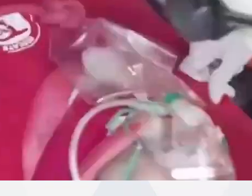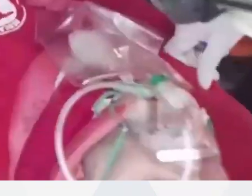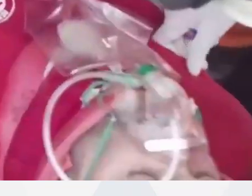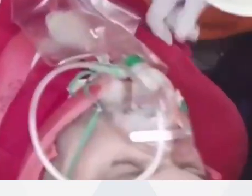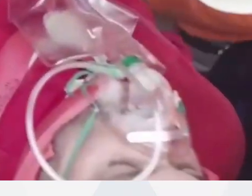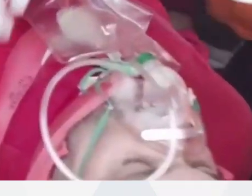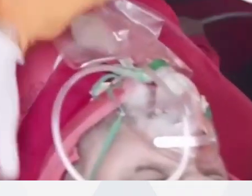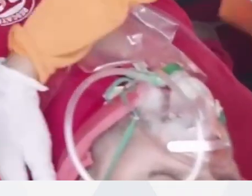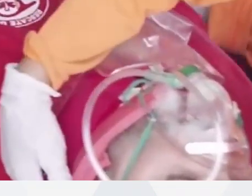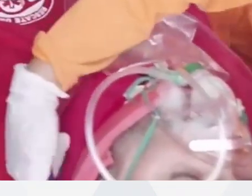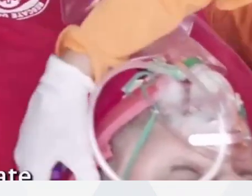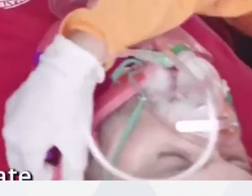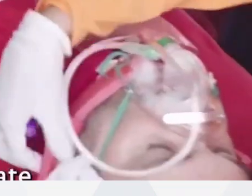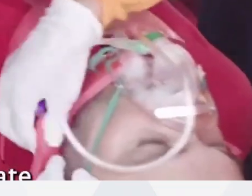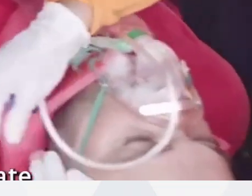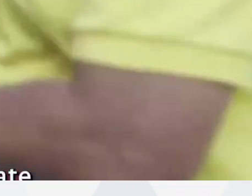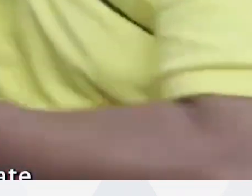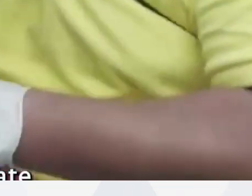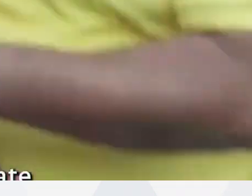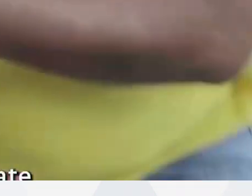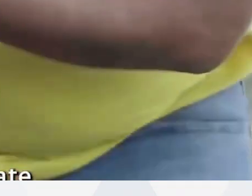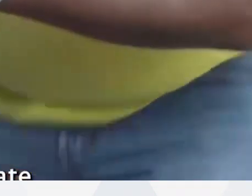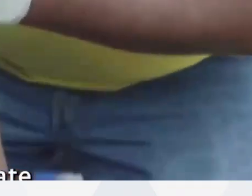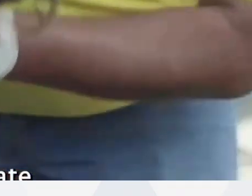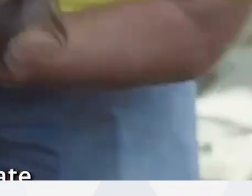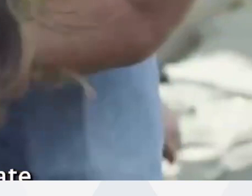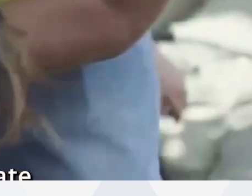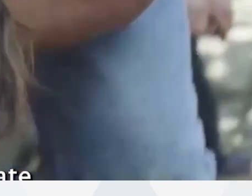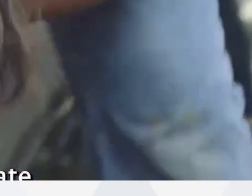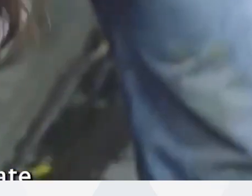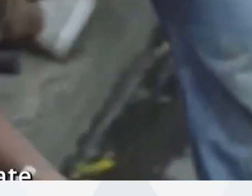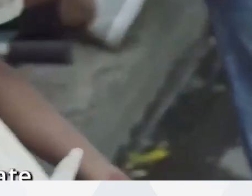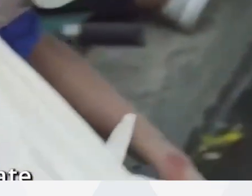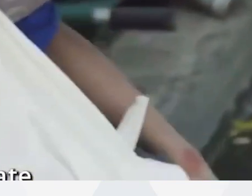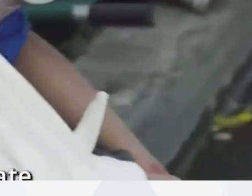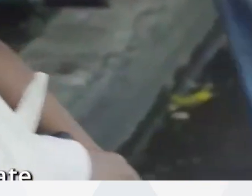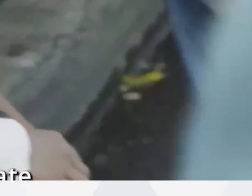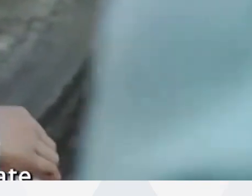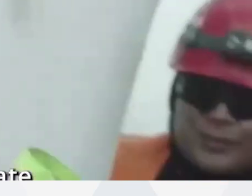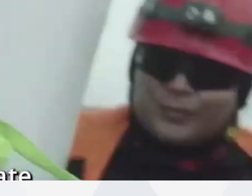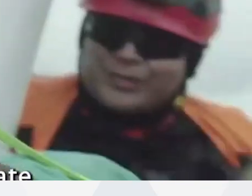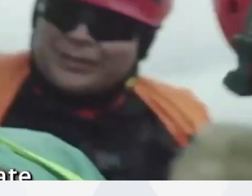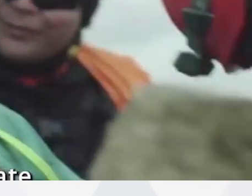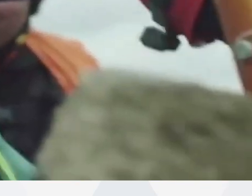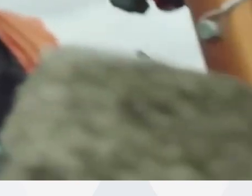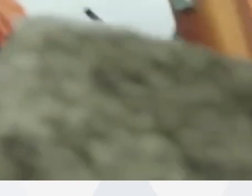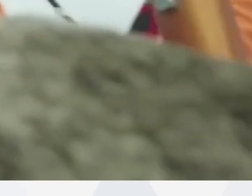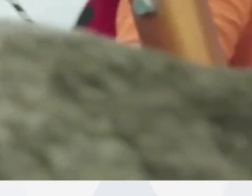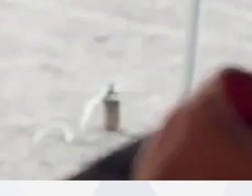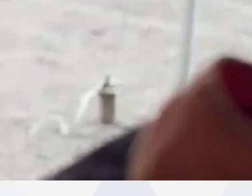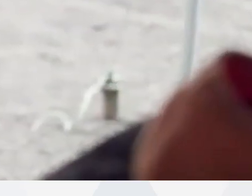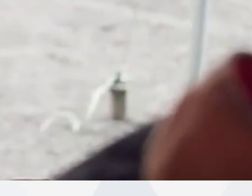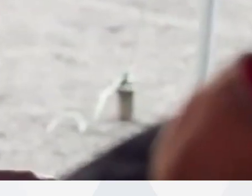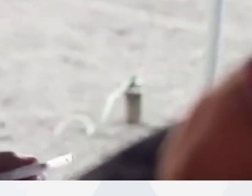Son muchos los desafíos que hay que enfrentar. El principal, a mi juicio, es el de crear en la población la suficiente confianza en el